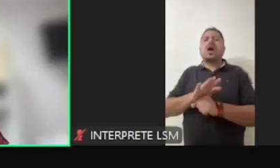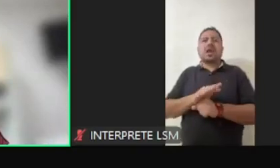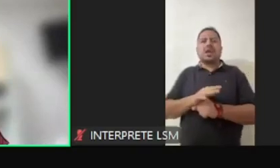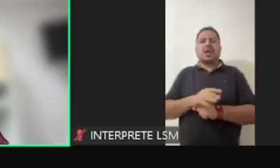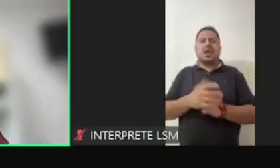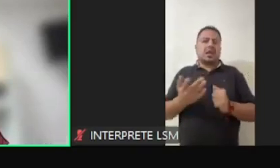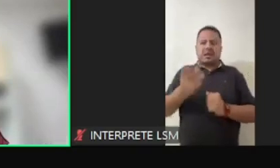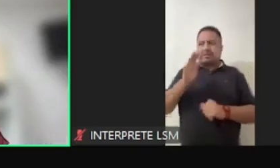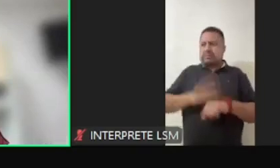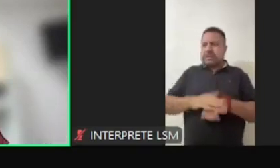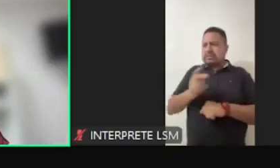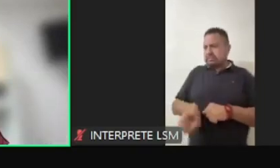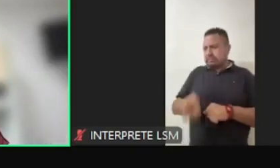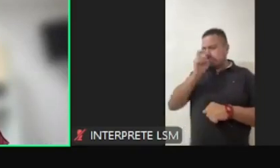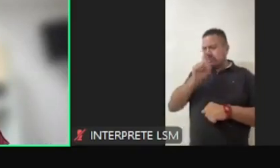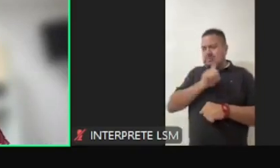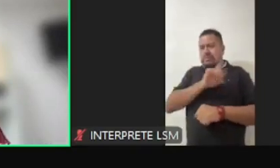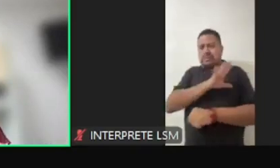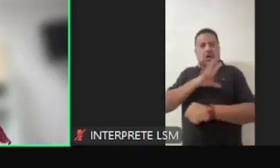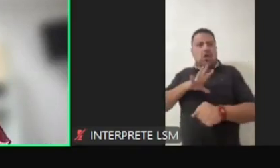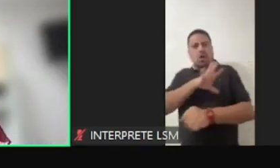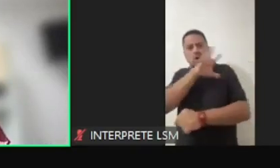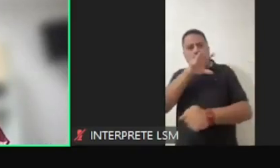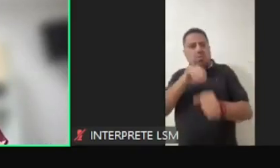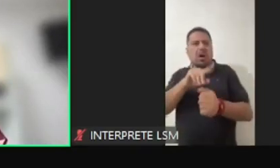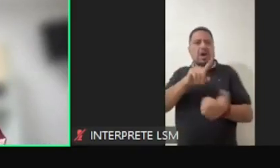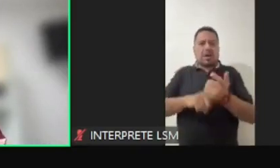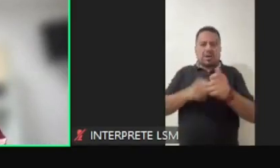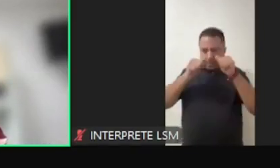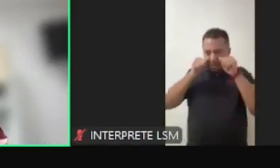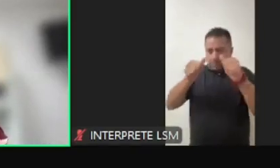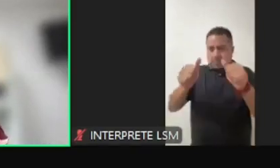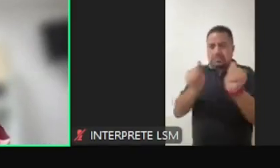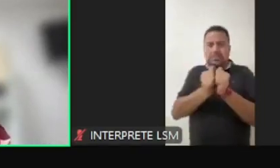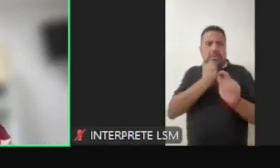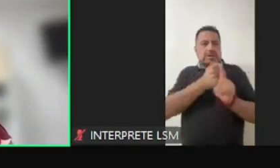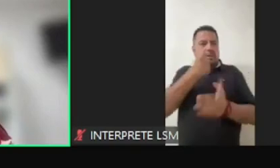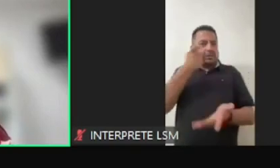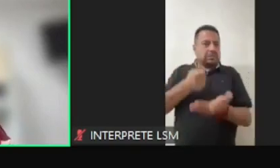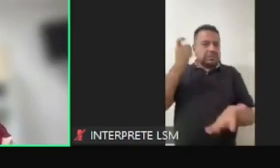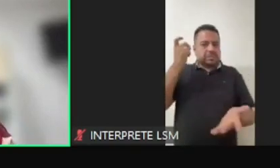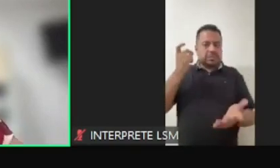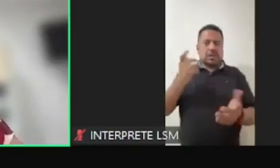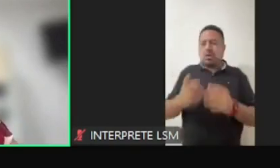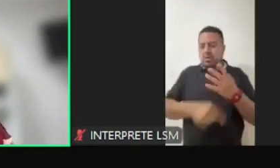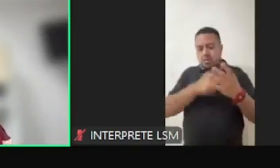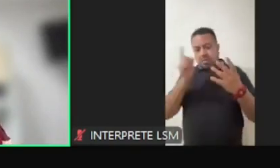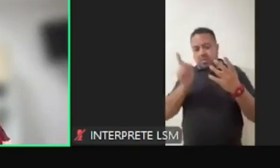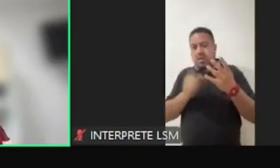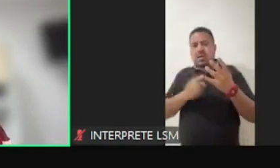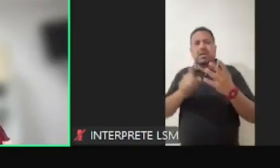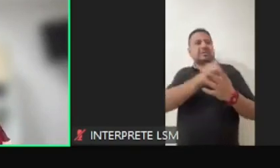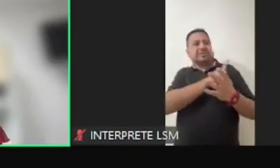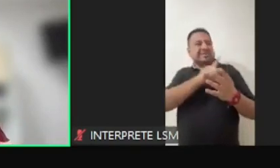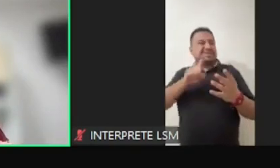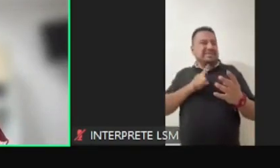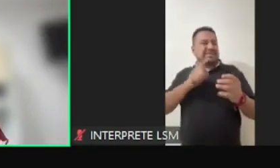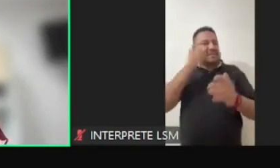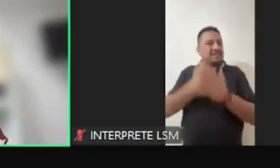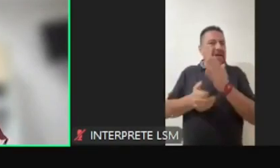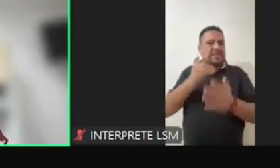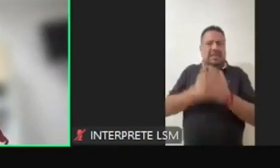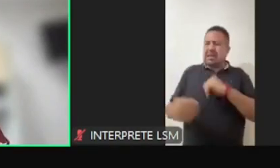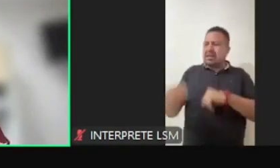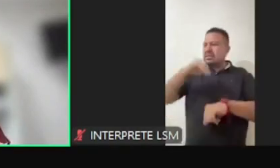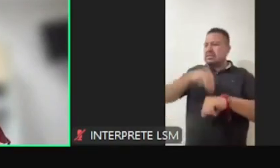irrestricto dar completo cumplimiento a los efectos precisados en esta sentencia cuarto derivado de la indebida sustanciación